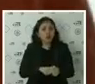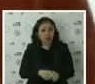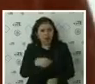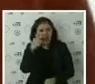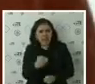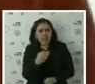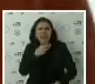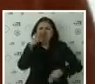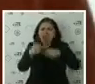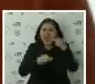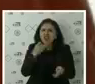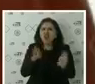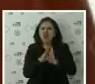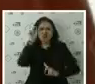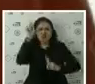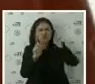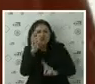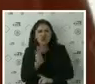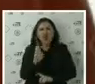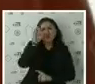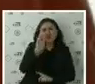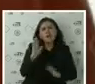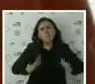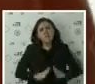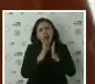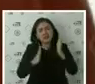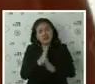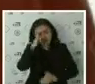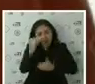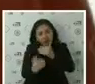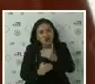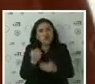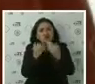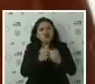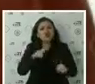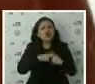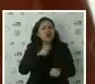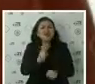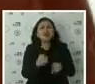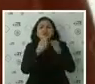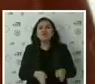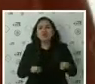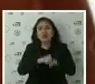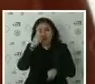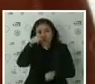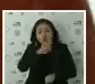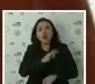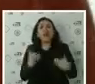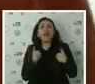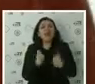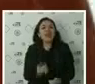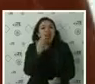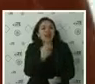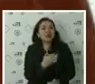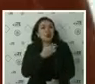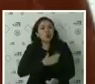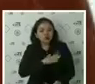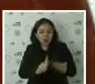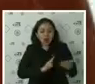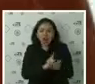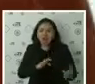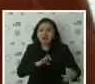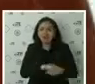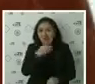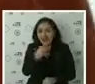de cuestiones es parte de la democracia y de un avance de justicia social que es fundamental para entender la democracia como